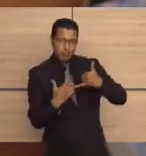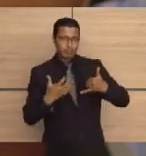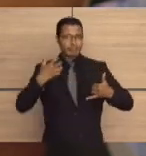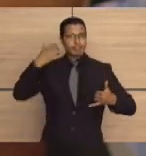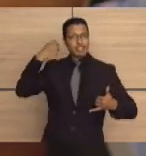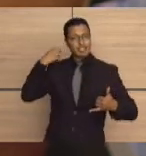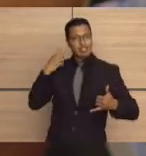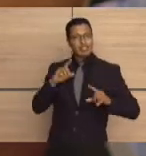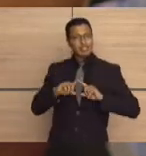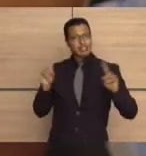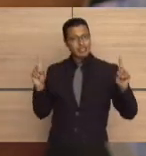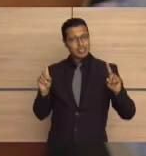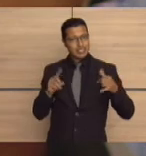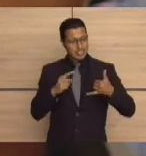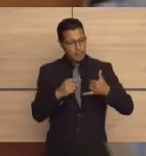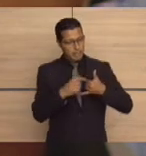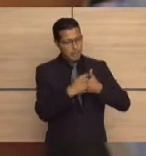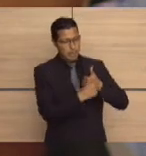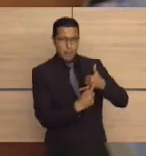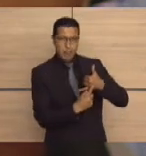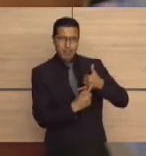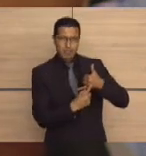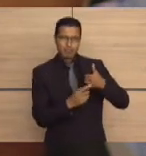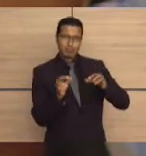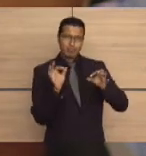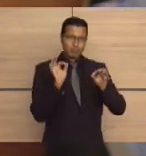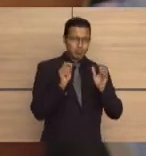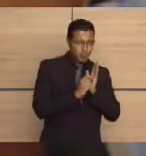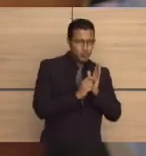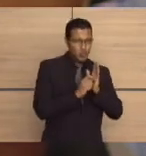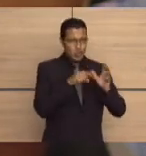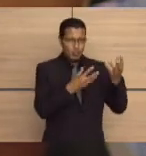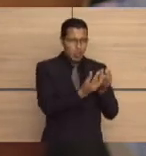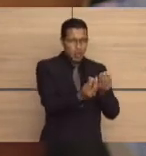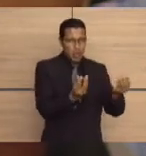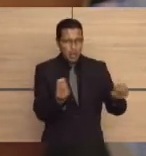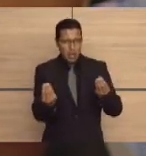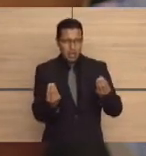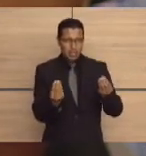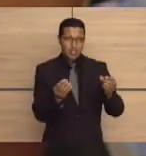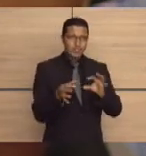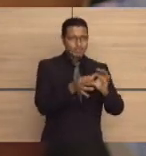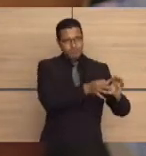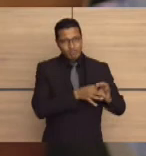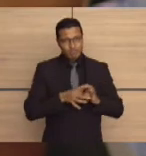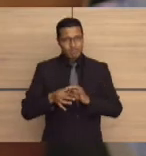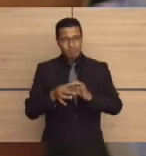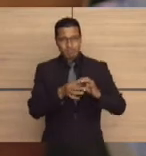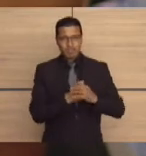de las otras, pero muy homogénea, muy coherente en sí misma. El desierto de la Guajira es una